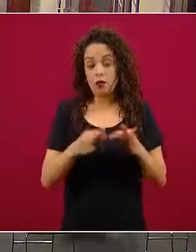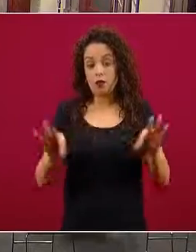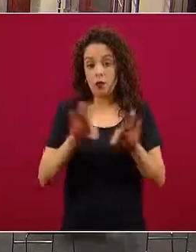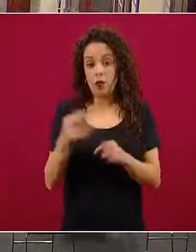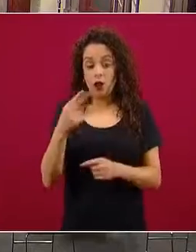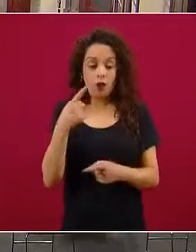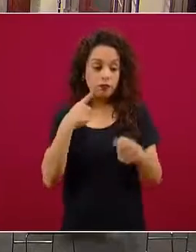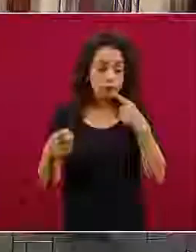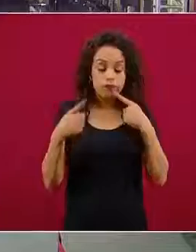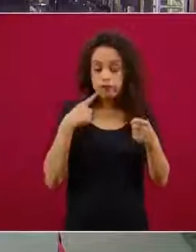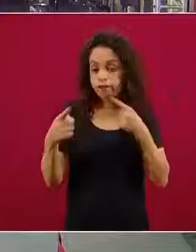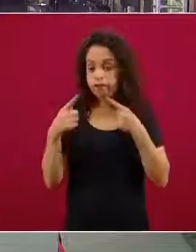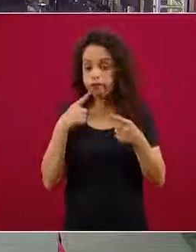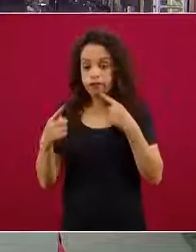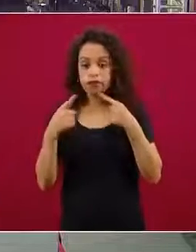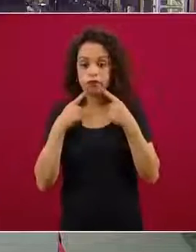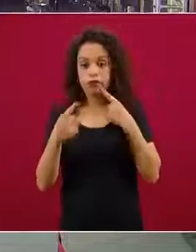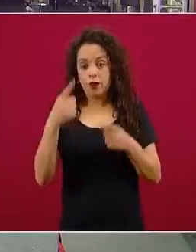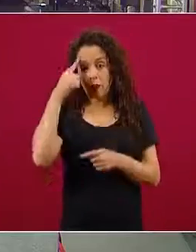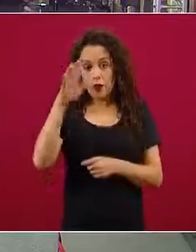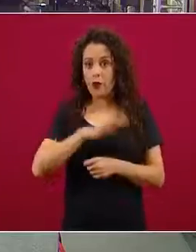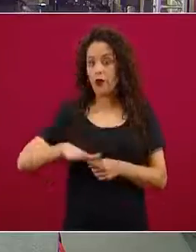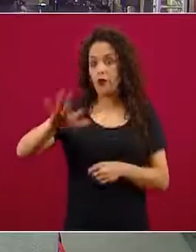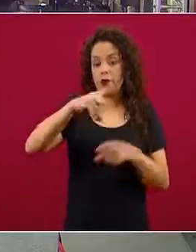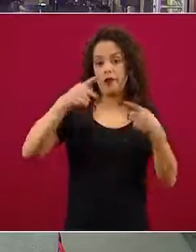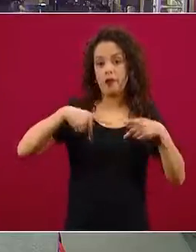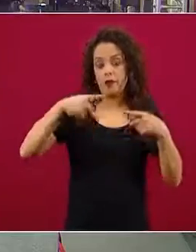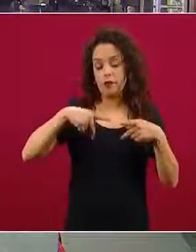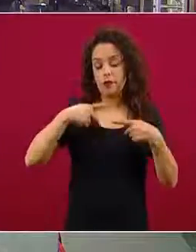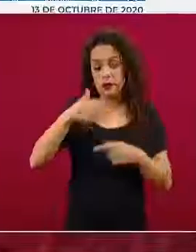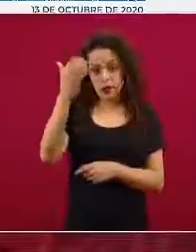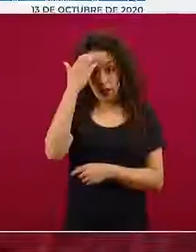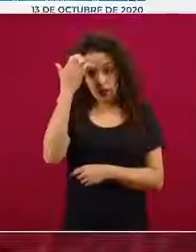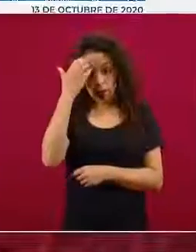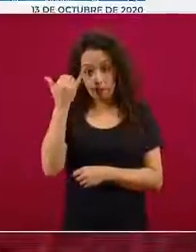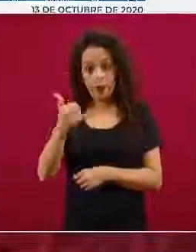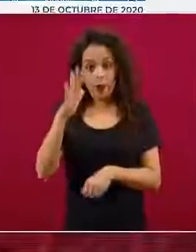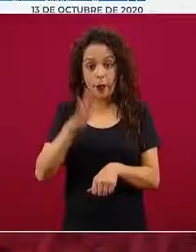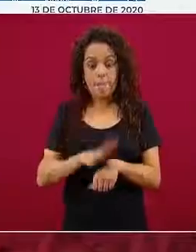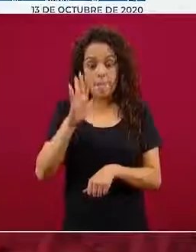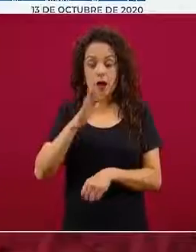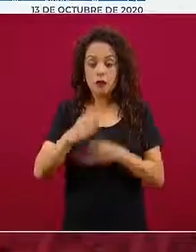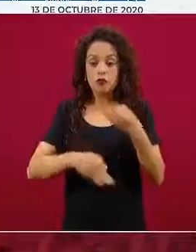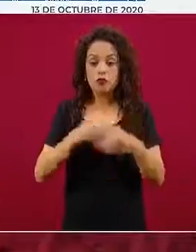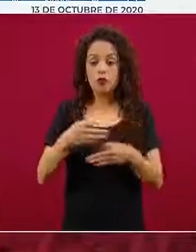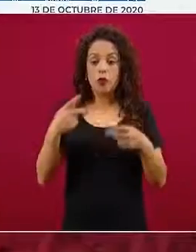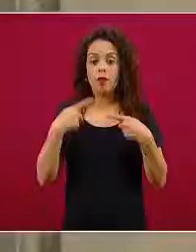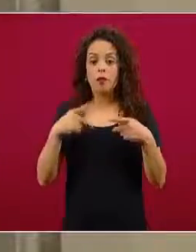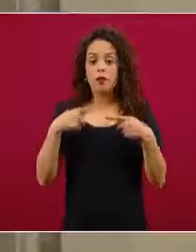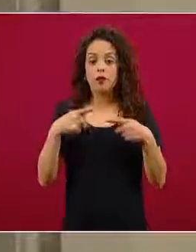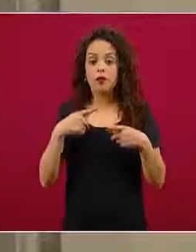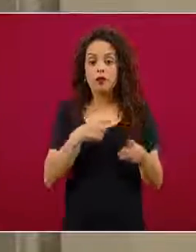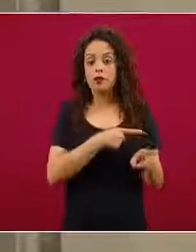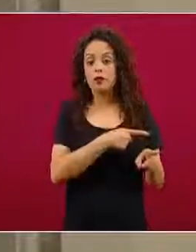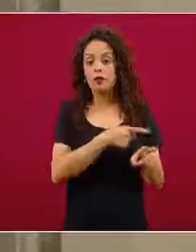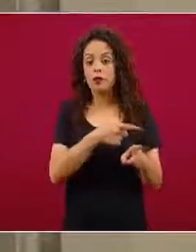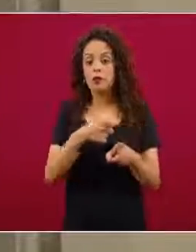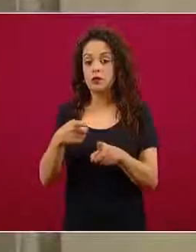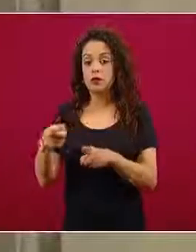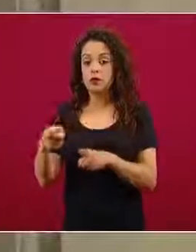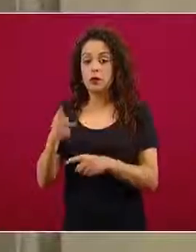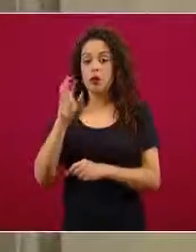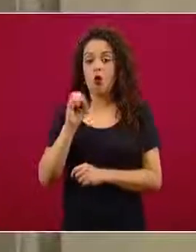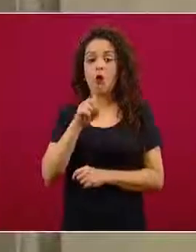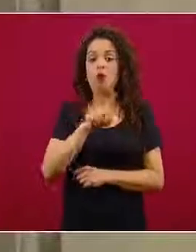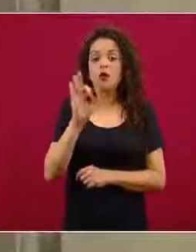muy necesario que esté en el debate público y sobre todo que esté en el debate de todos los agentes relevantes para o que tienen